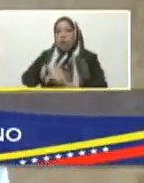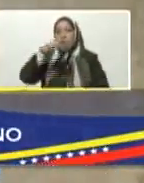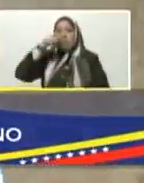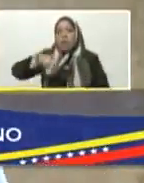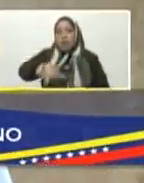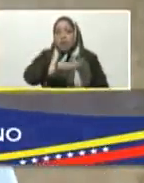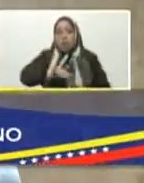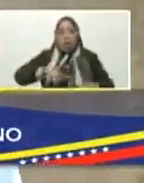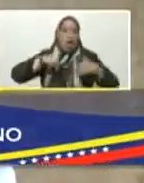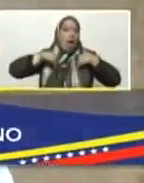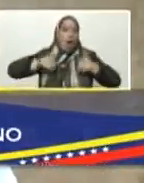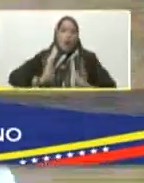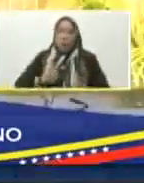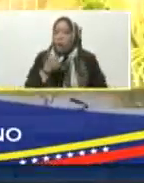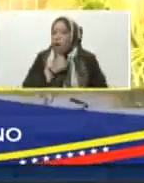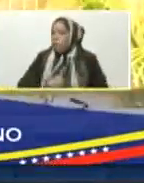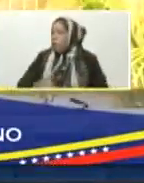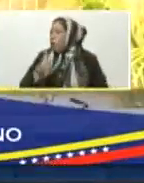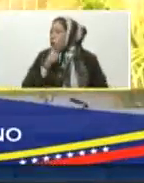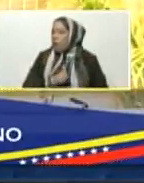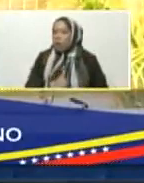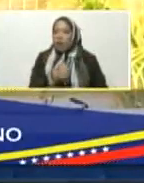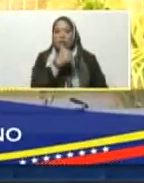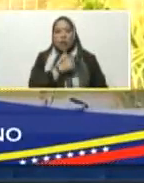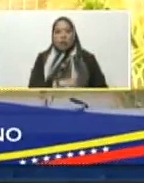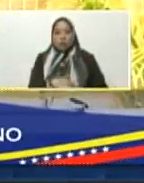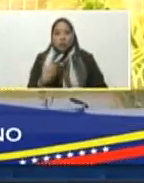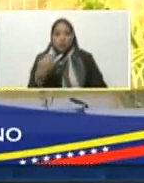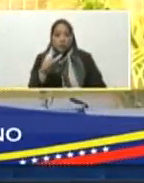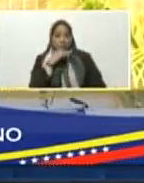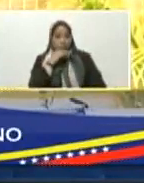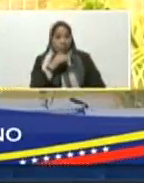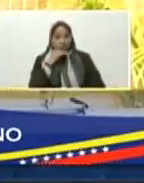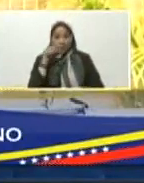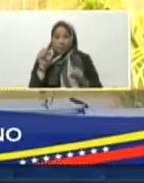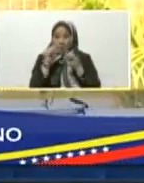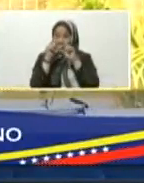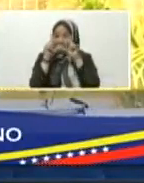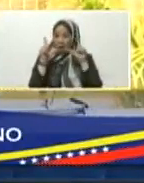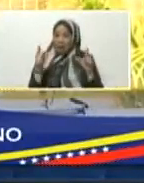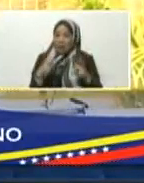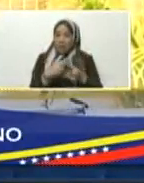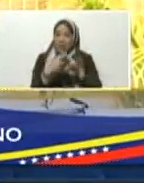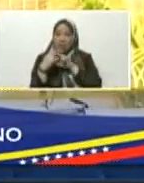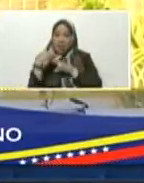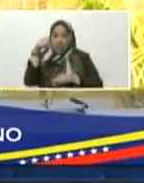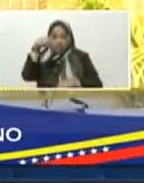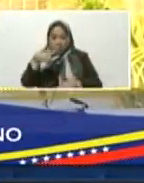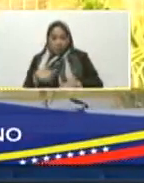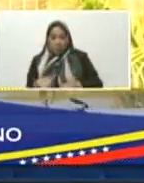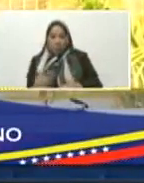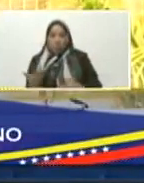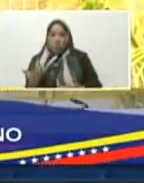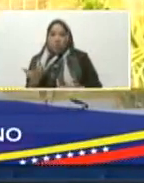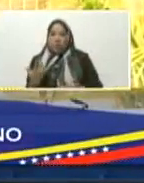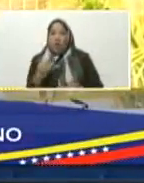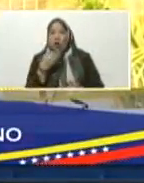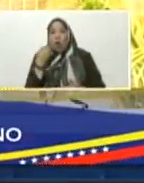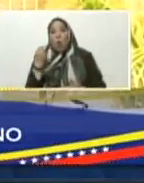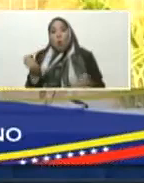Muchísimas gracias, presidente. Bueno, en 28 grados, Joan Castañeda, nos recibiste en Guacara. Lo que pasa es que la